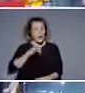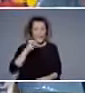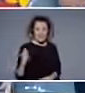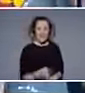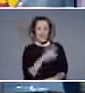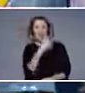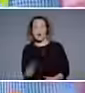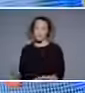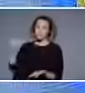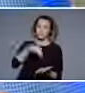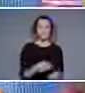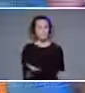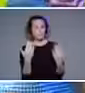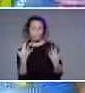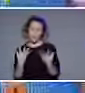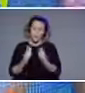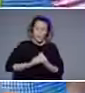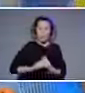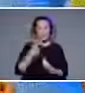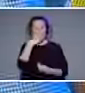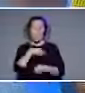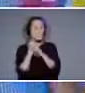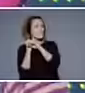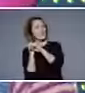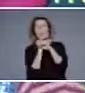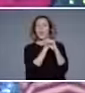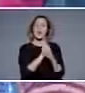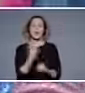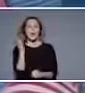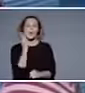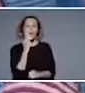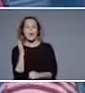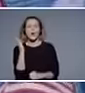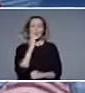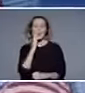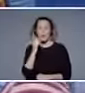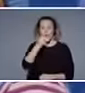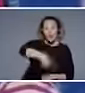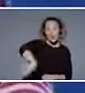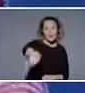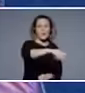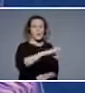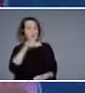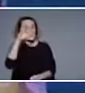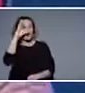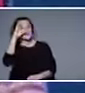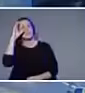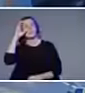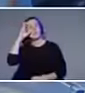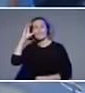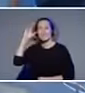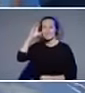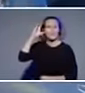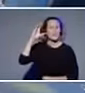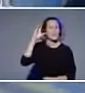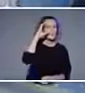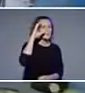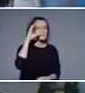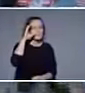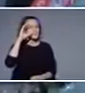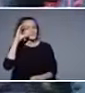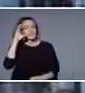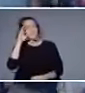arriba canta con los caraduras, que nos escuche bien en todos lados.